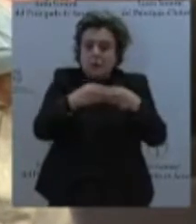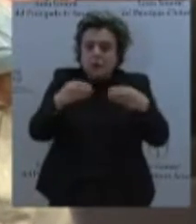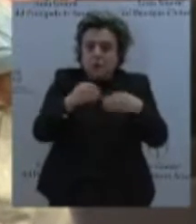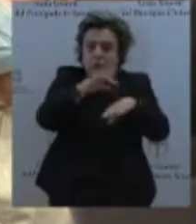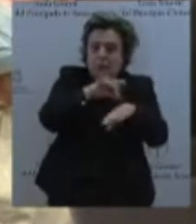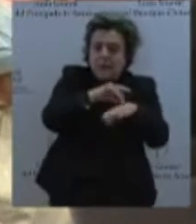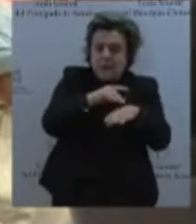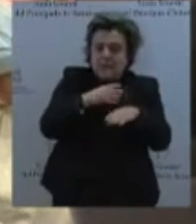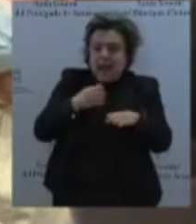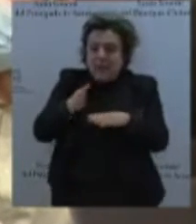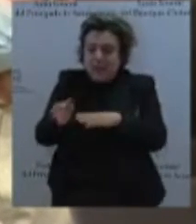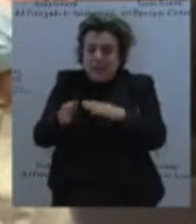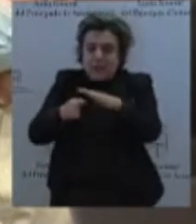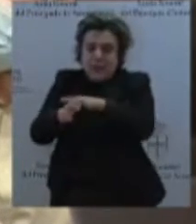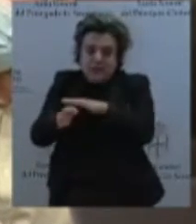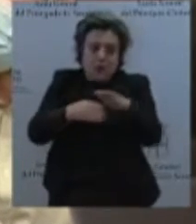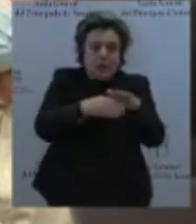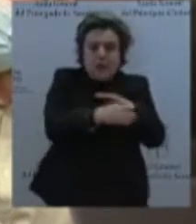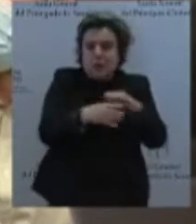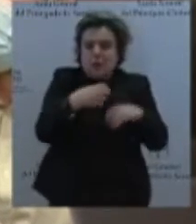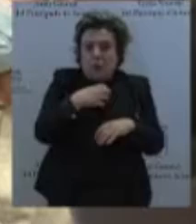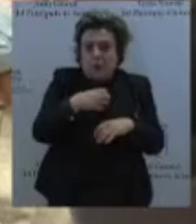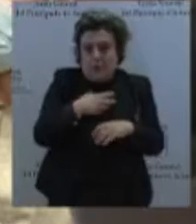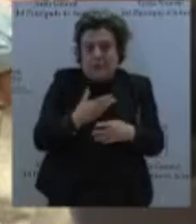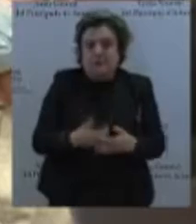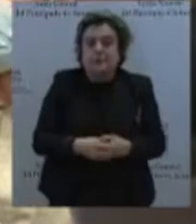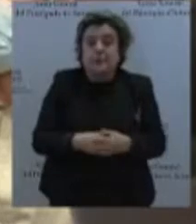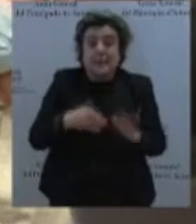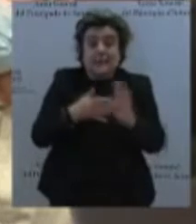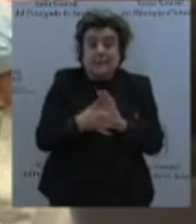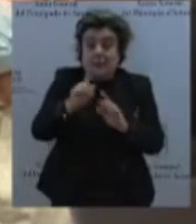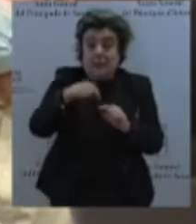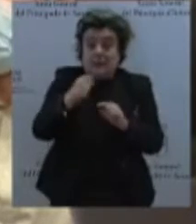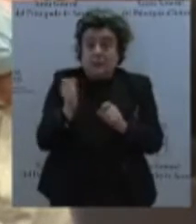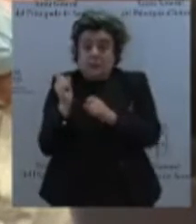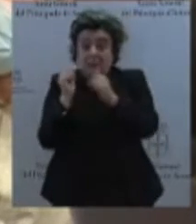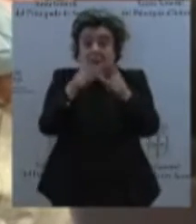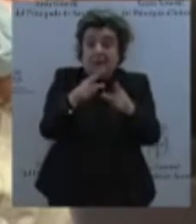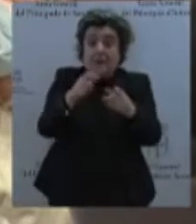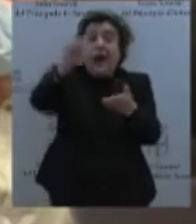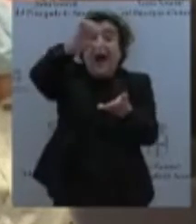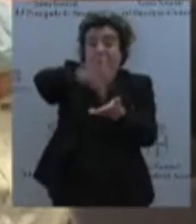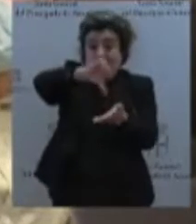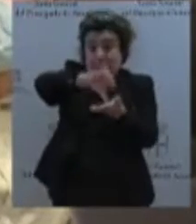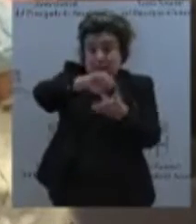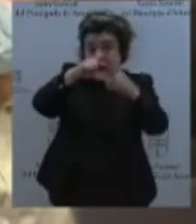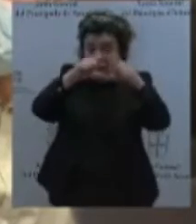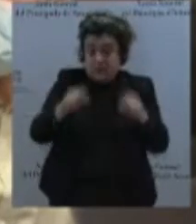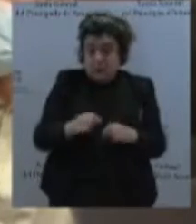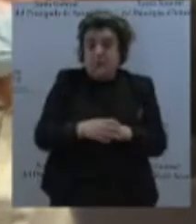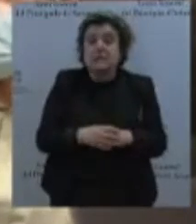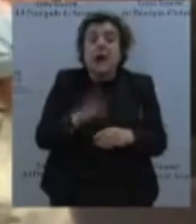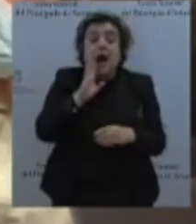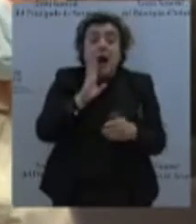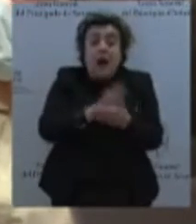a los que son derivados, que están situados siempre en los hospitales del centro de la región. Nos referimos a los procedimientos diagnósticos,